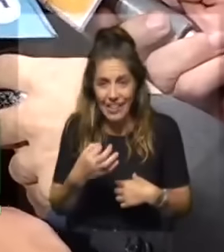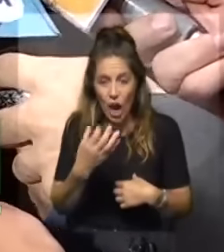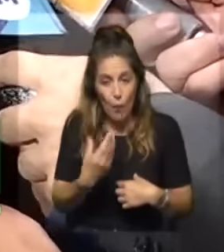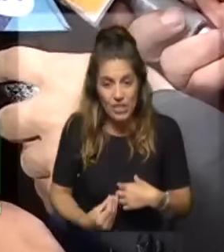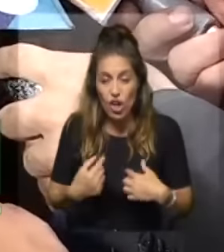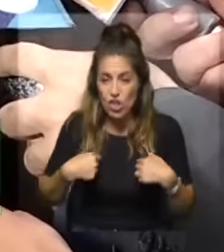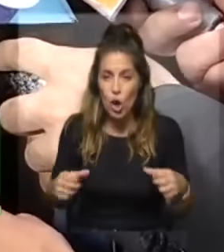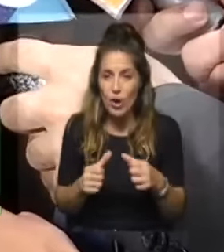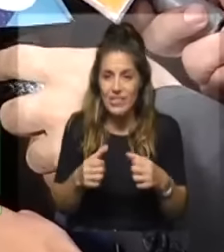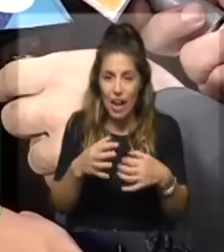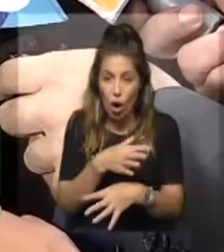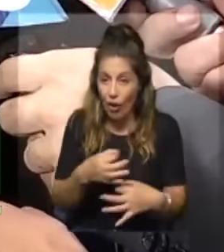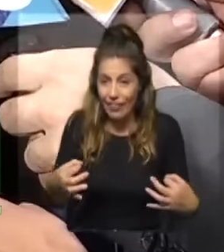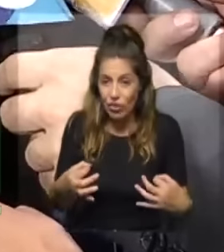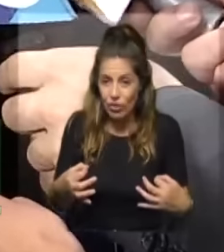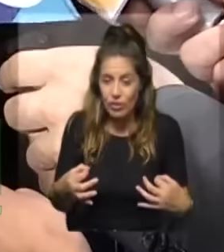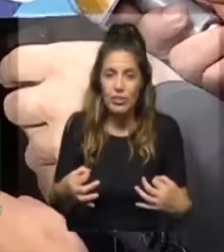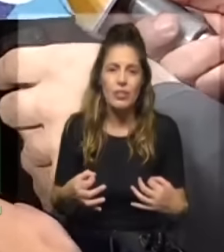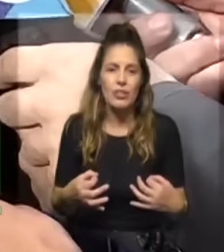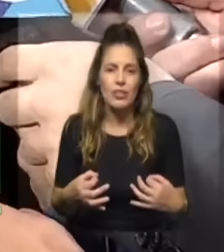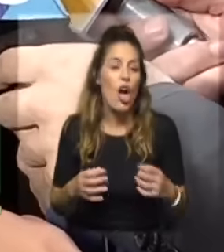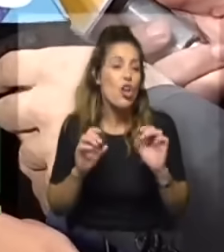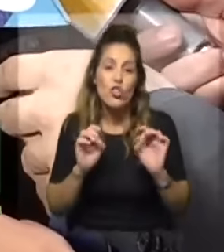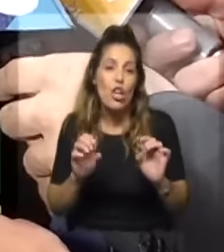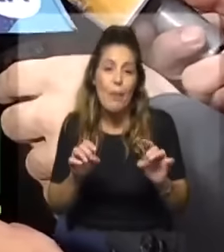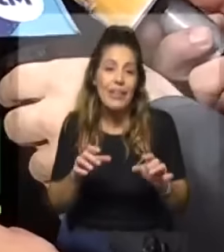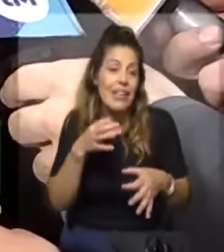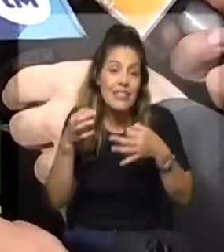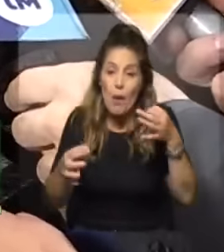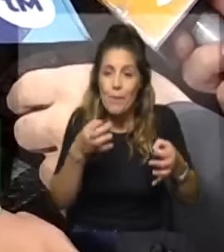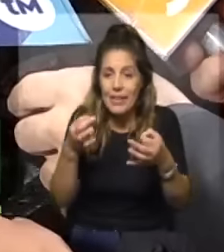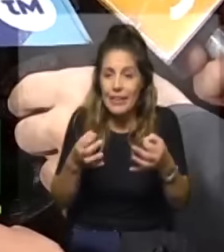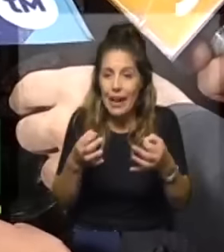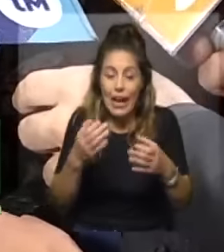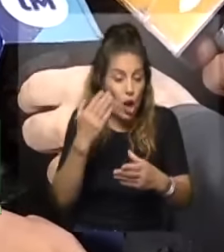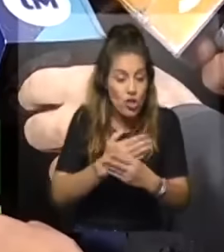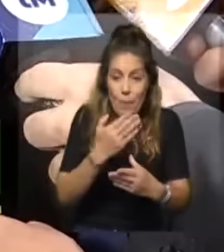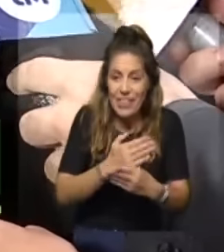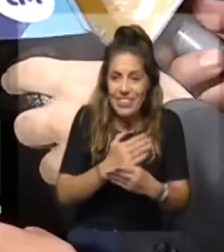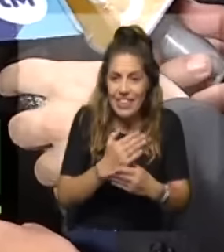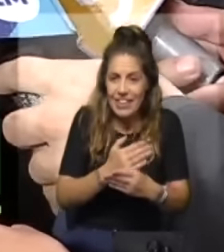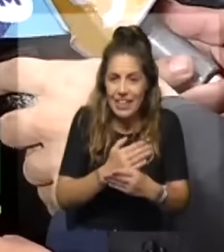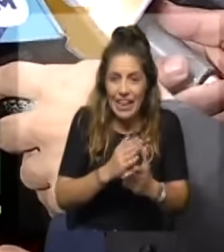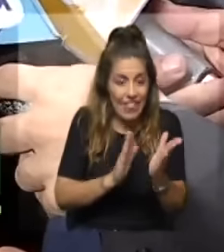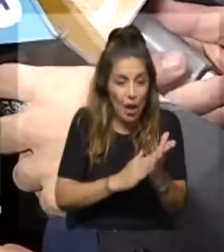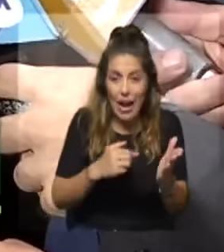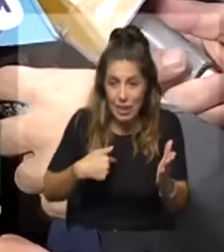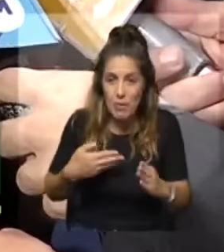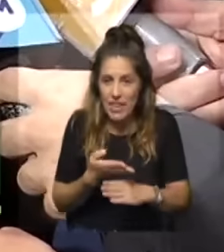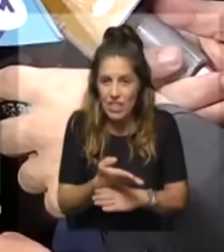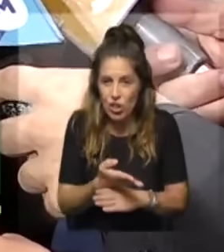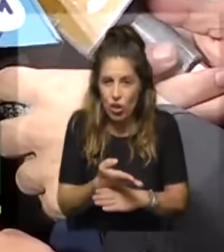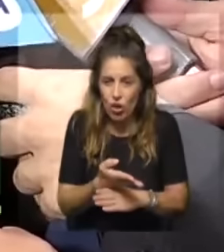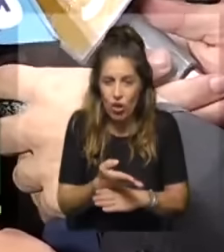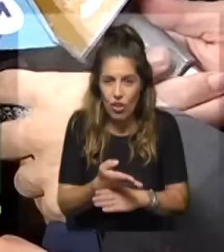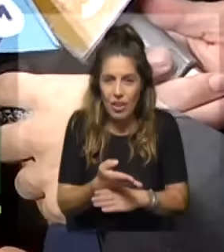hacía lo correcto solo así se explica que en los expedientes quedara plasmada mi solicitud